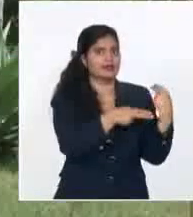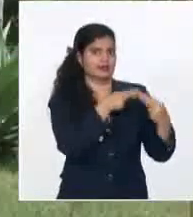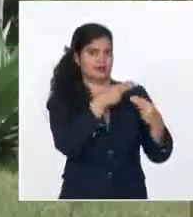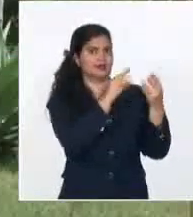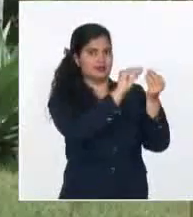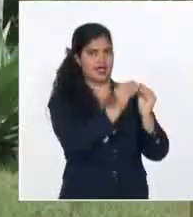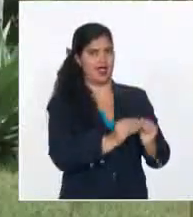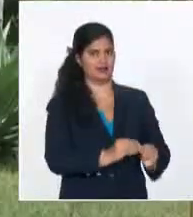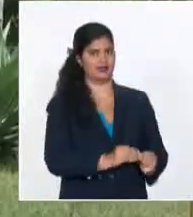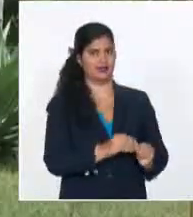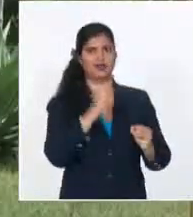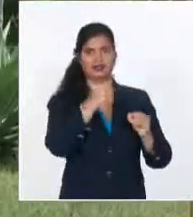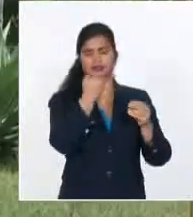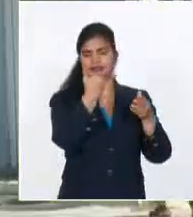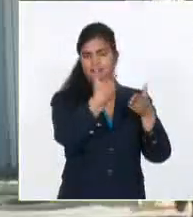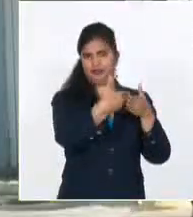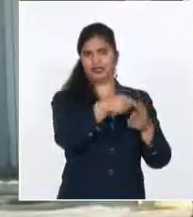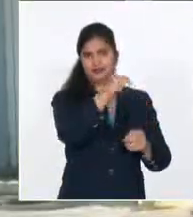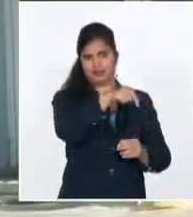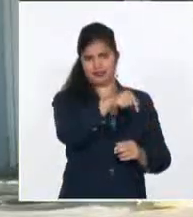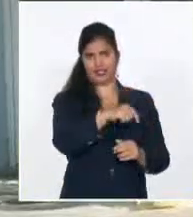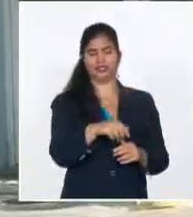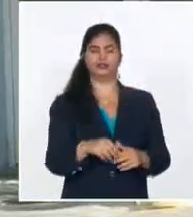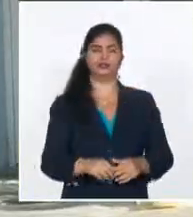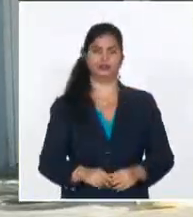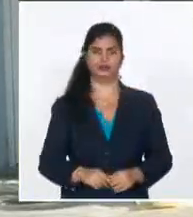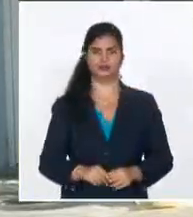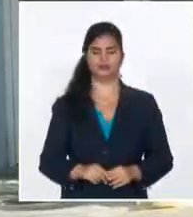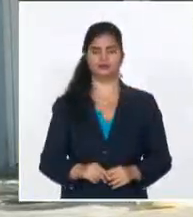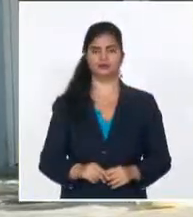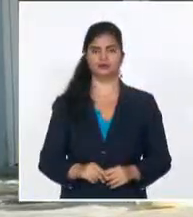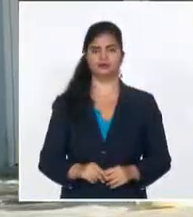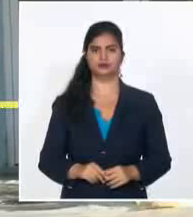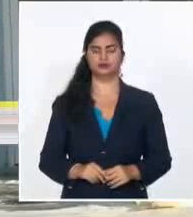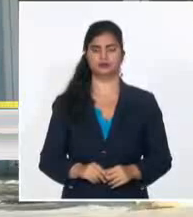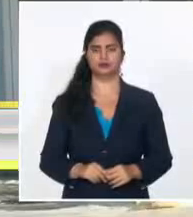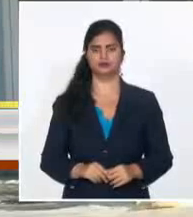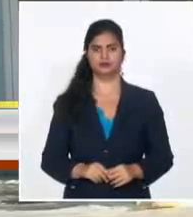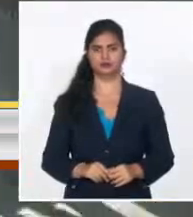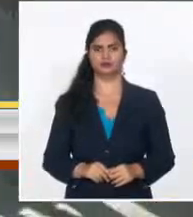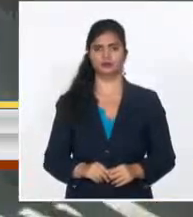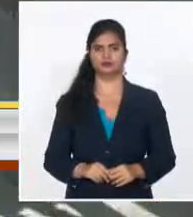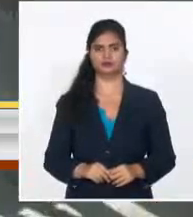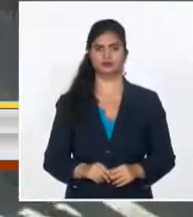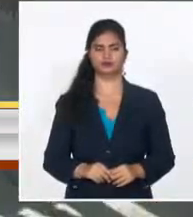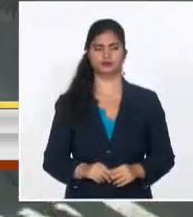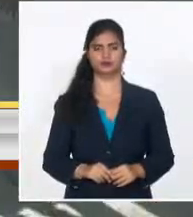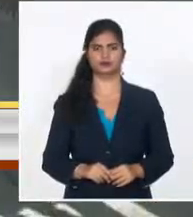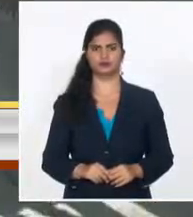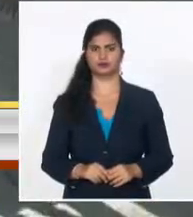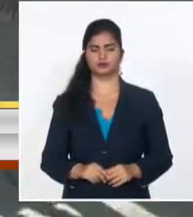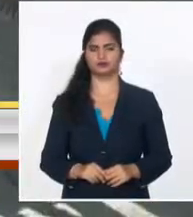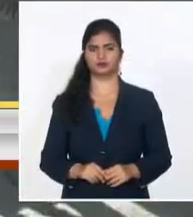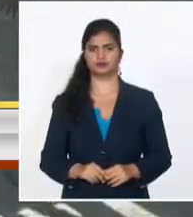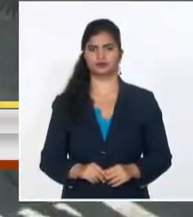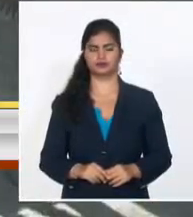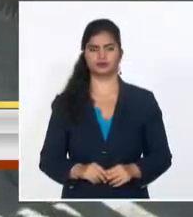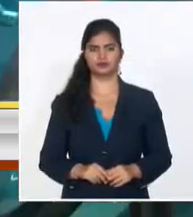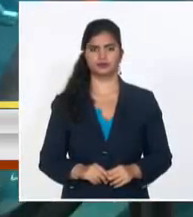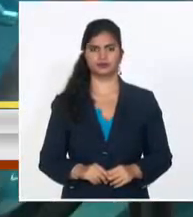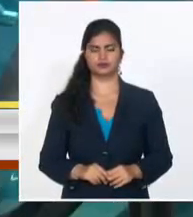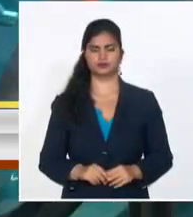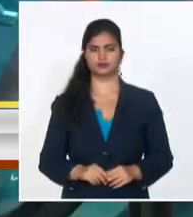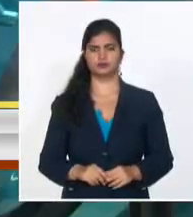La empresa de vehículos eléctricos del Caribe y la empresa integral de servicios automotores UEB Santiago Cecilio Sánchez